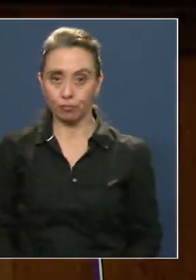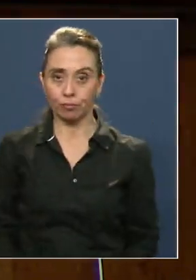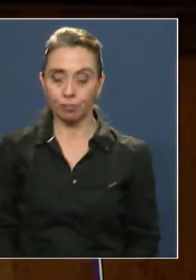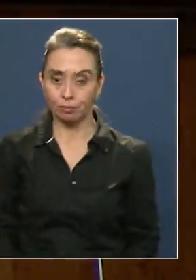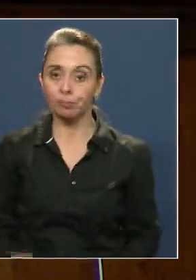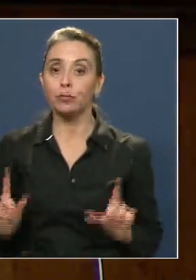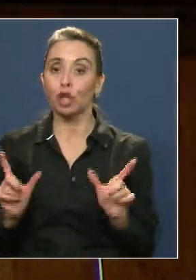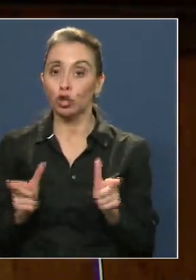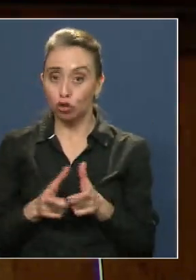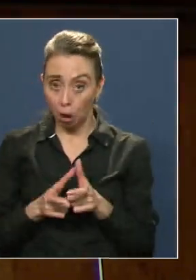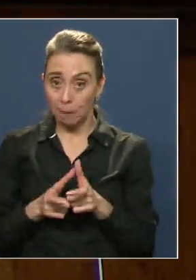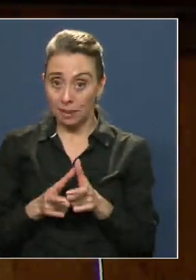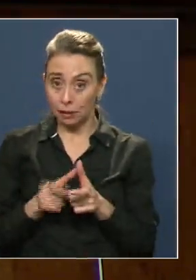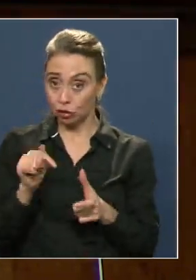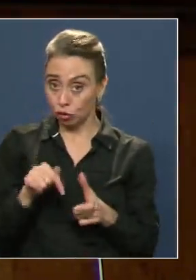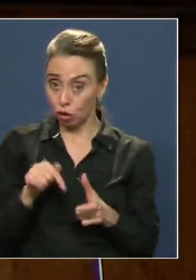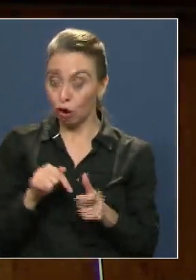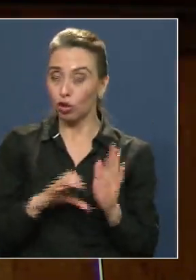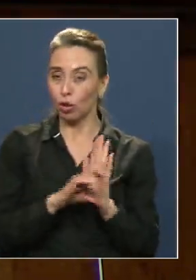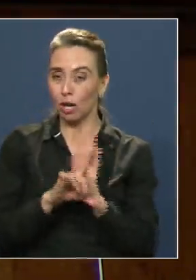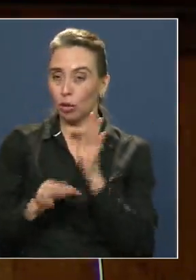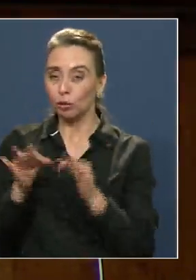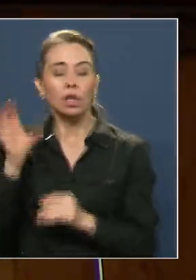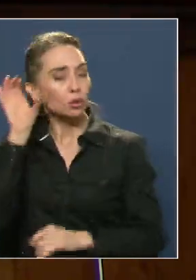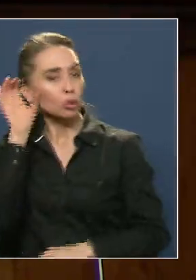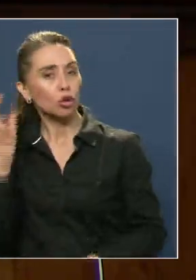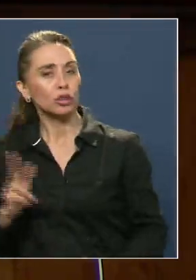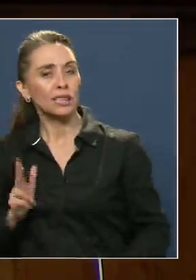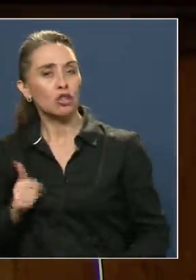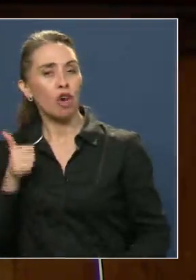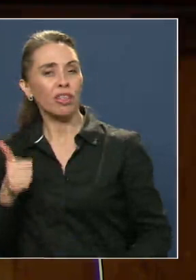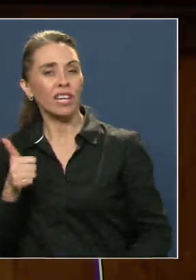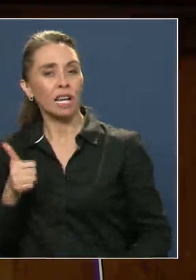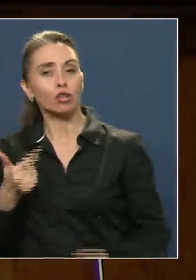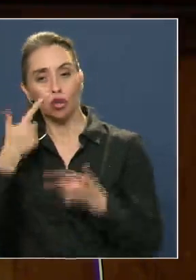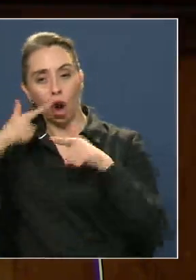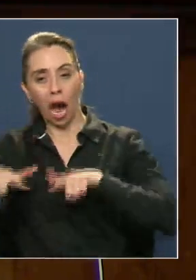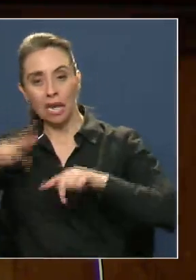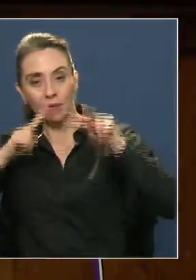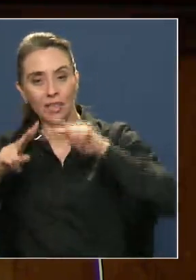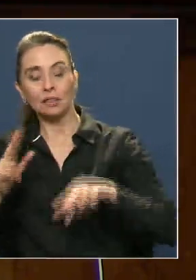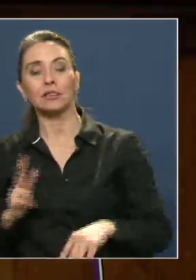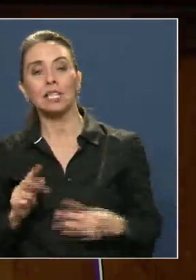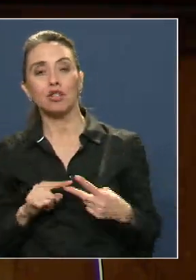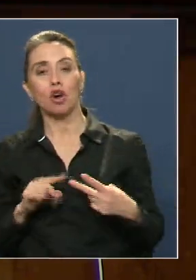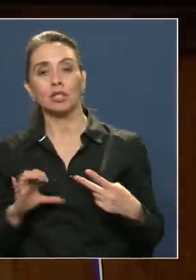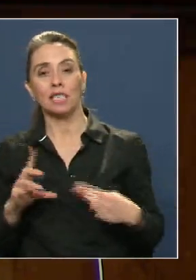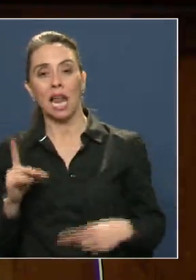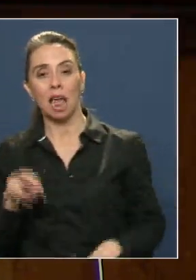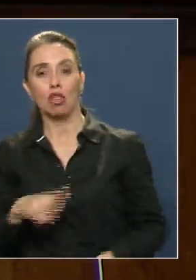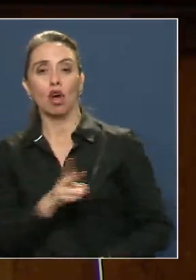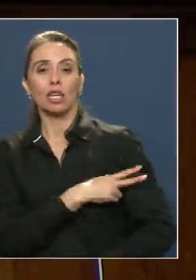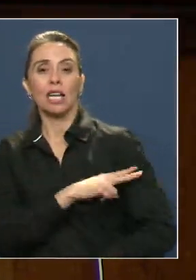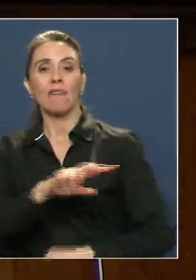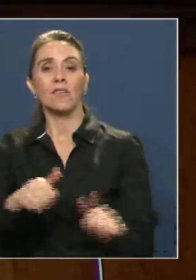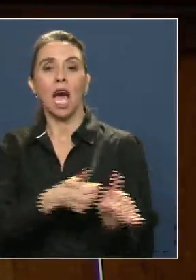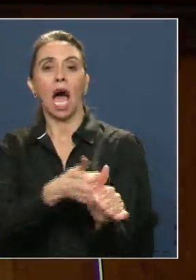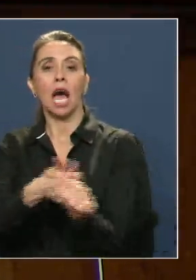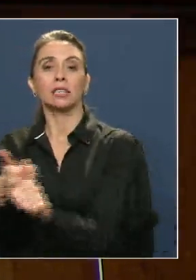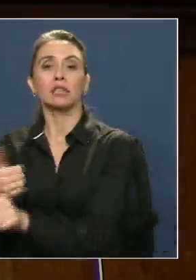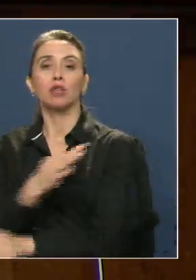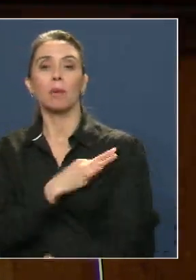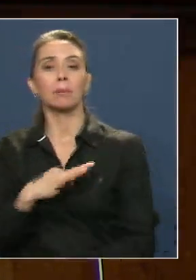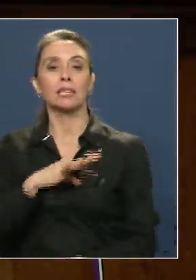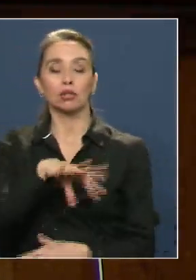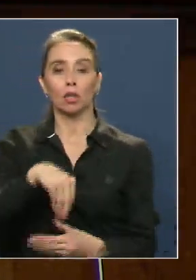La comisión escuchó al señor Javier Cruz, director de la Unidad de Análisis Financiero, al señor Pablo Celedón, jefe de asesores del Ministerio del